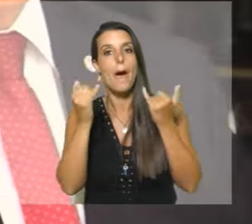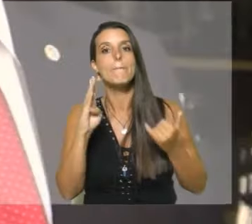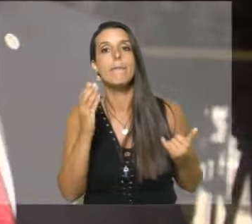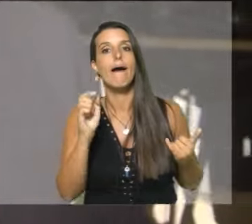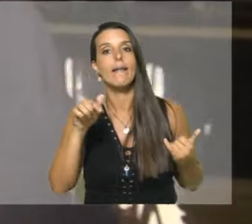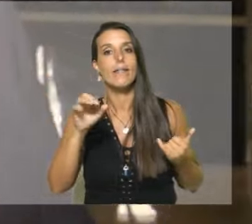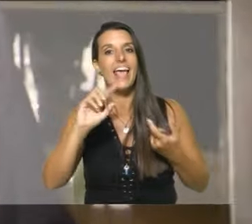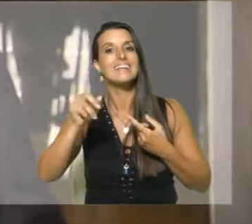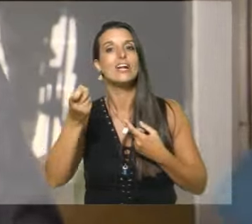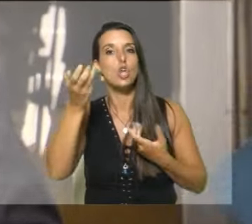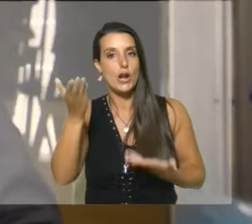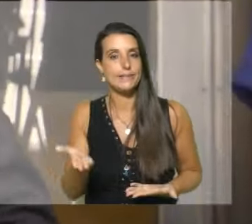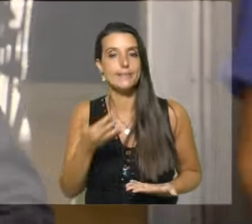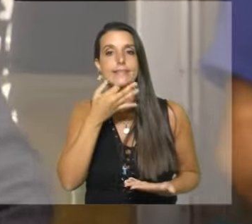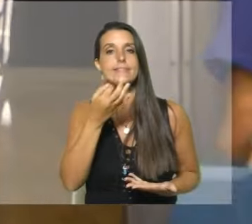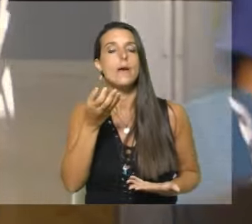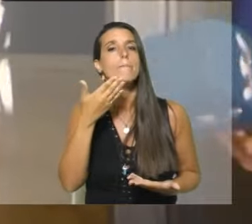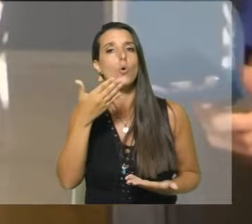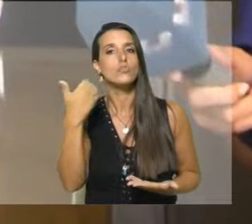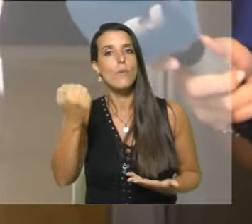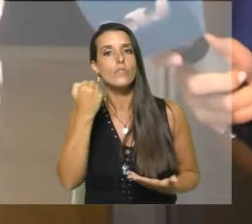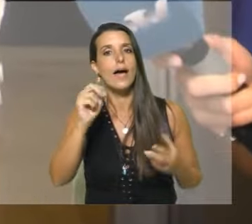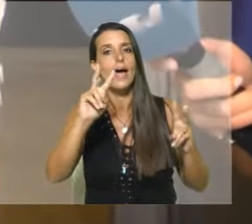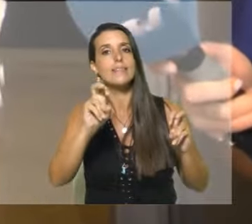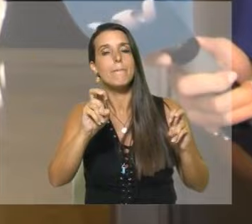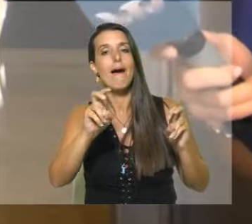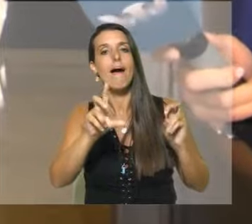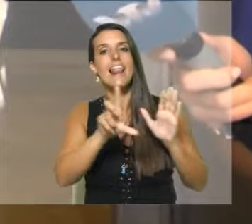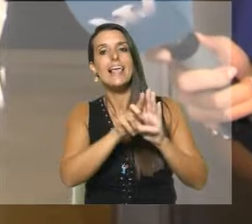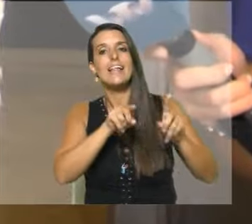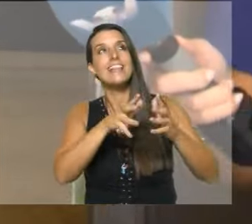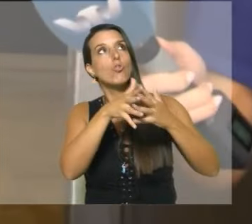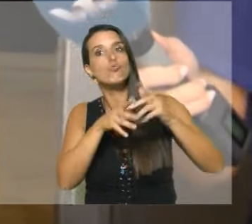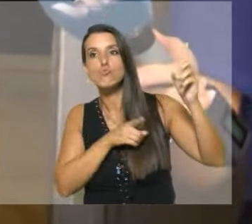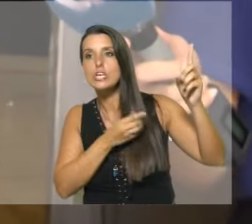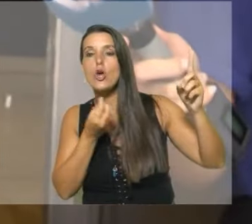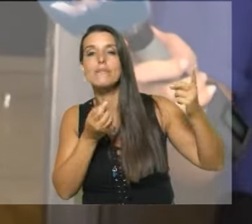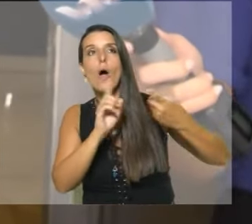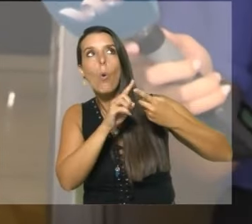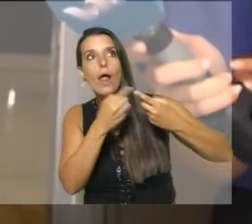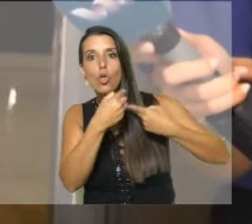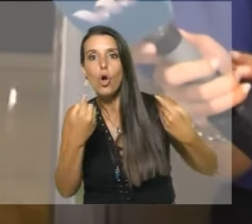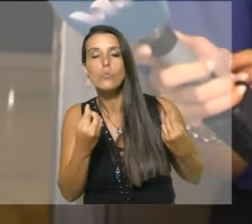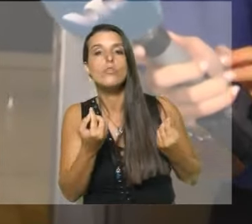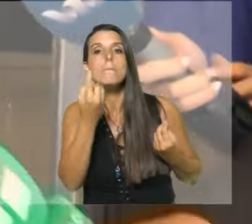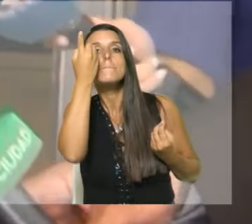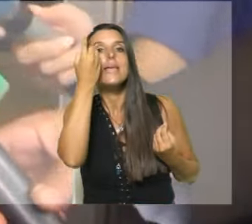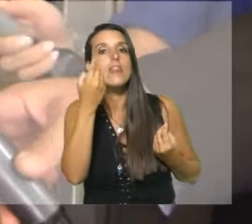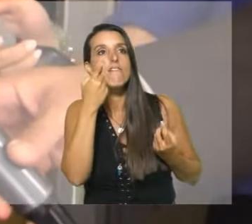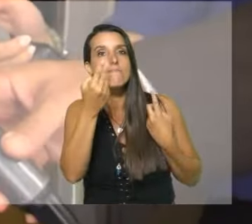¿qué importancia tiene para nuestro país lo que se ha avanzado a nivel legislativo en Estados Unidos? Y bueno, ¿cuándo se pueden ver los primeros